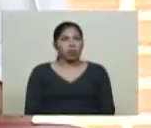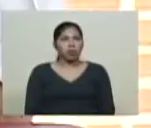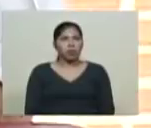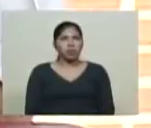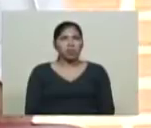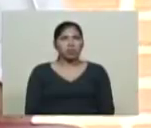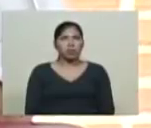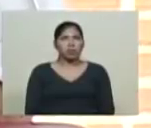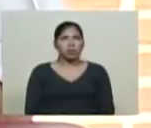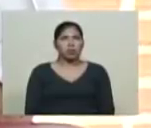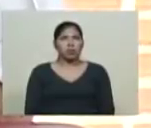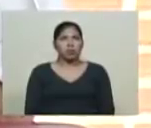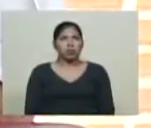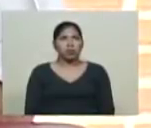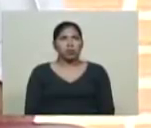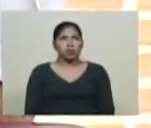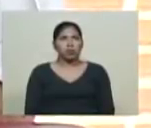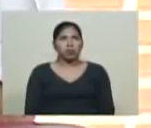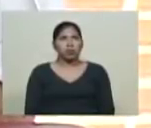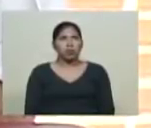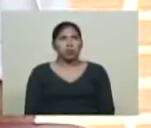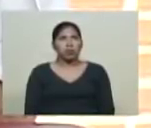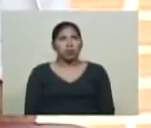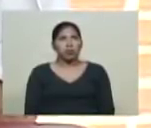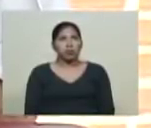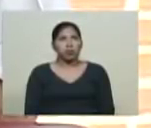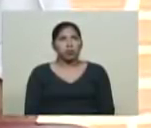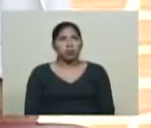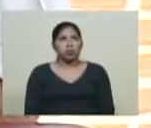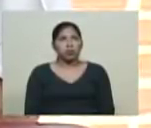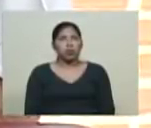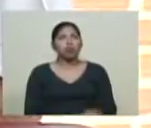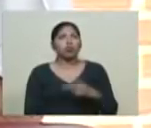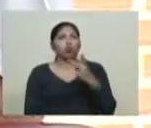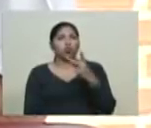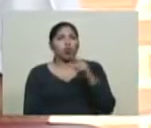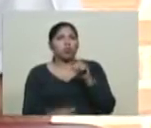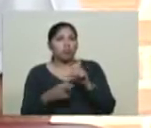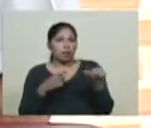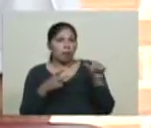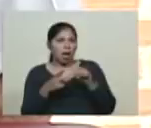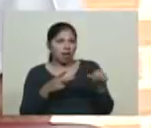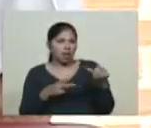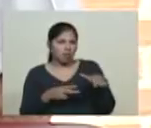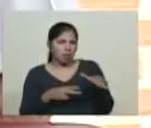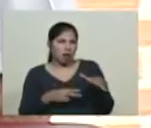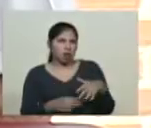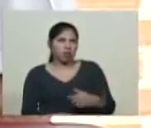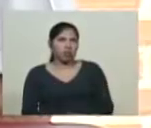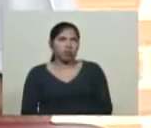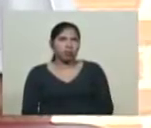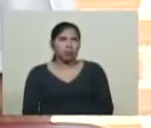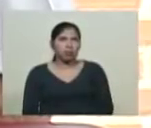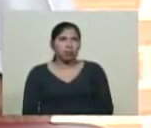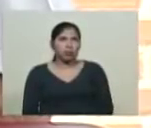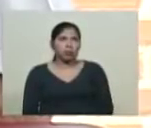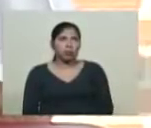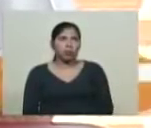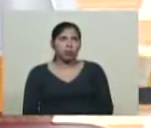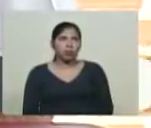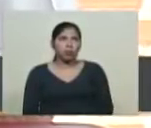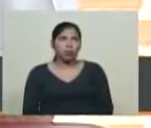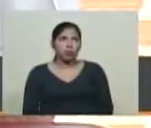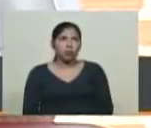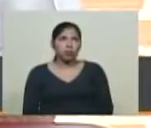pero dentro de dos meses vamos a inaugurar, dentro de dos semanas, perdón, vamos a inaugurar la emergencia de adultos. Pero